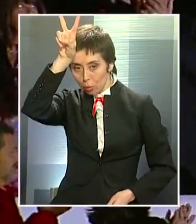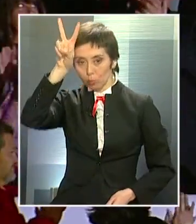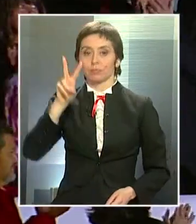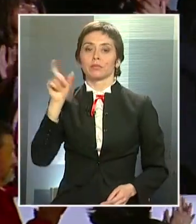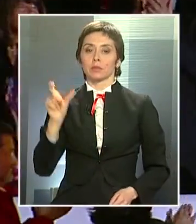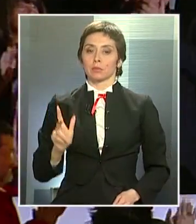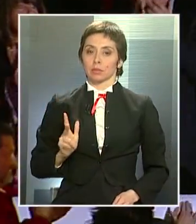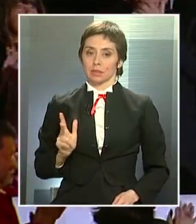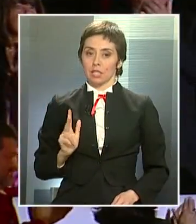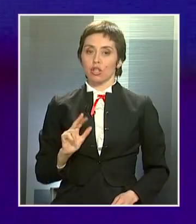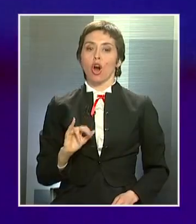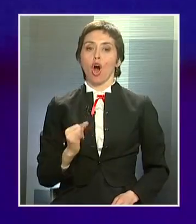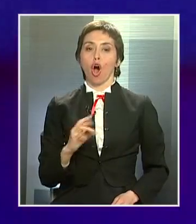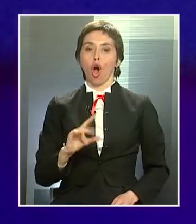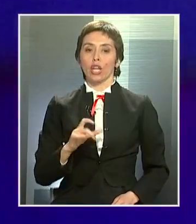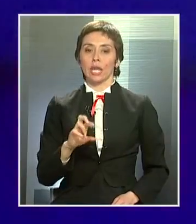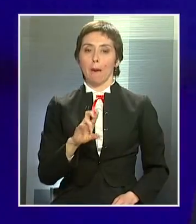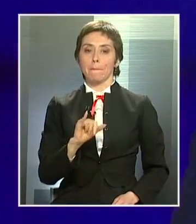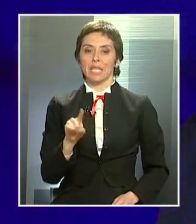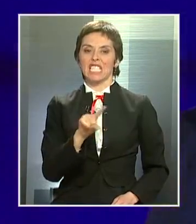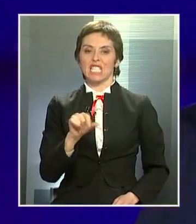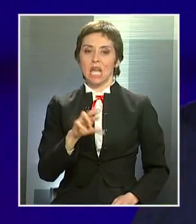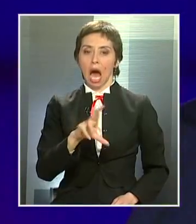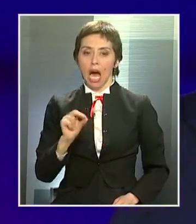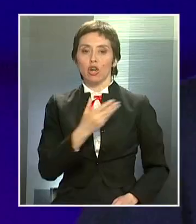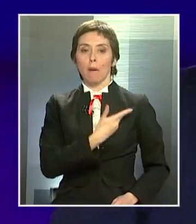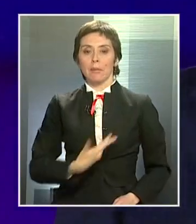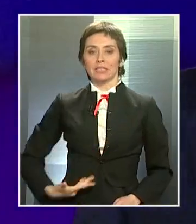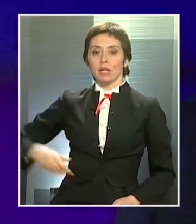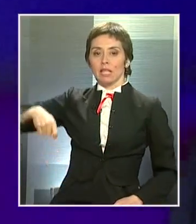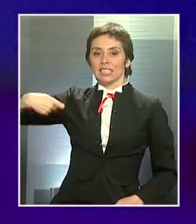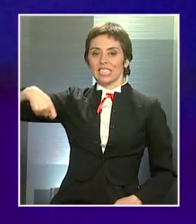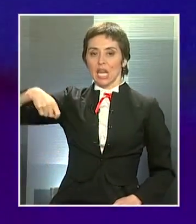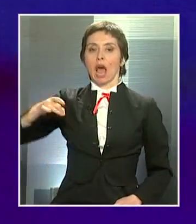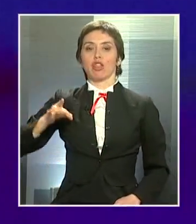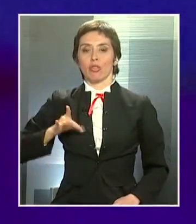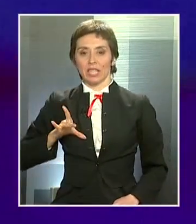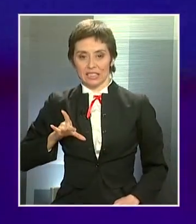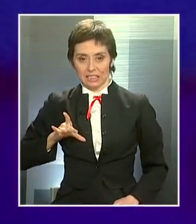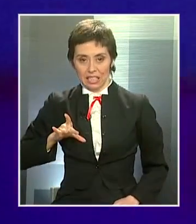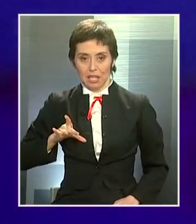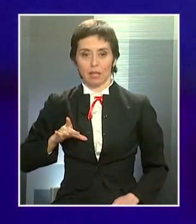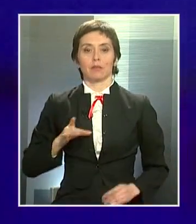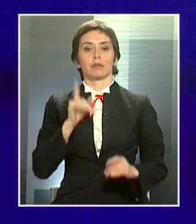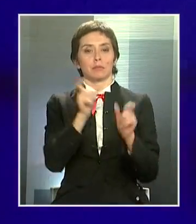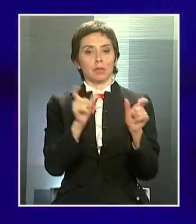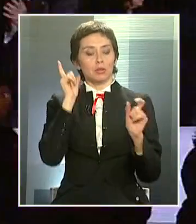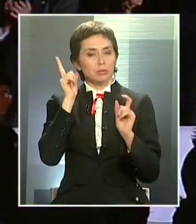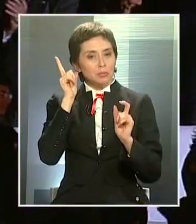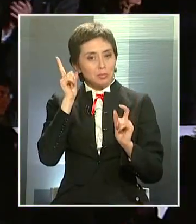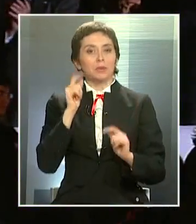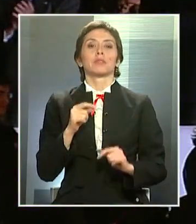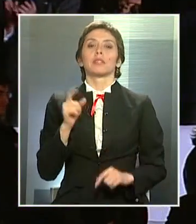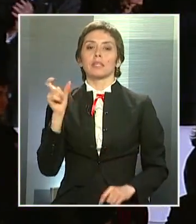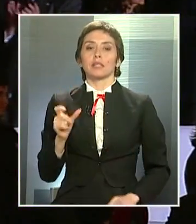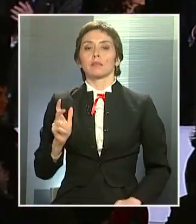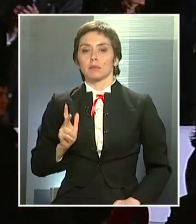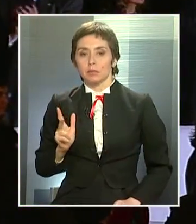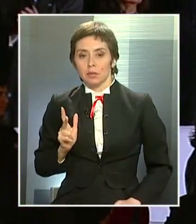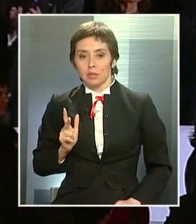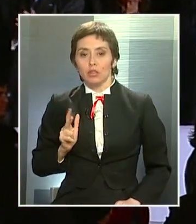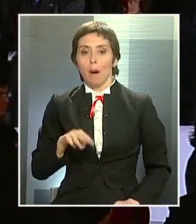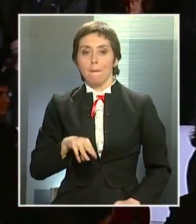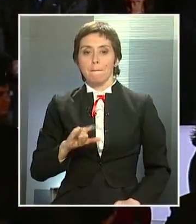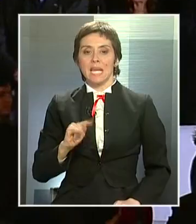excelentísimo señor Jorge Pizarro, presidente del Senado de Chile. El excelentísimo señor